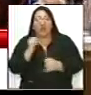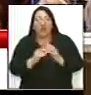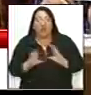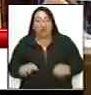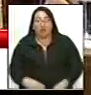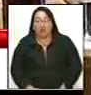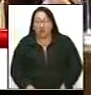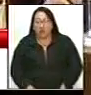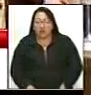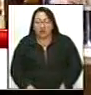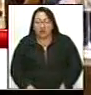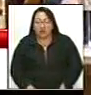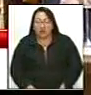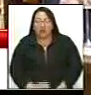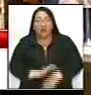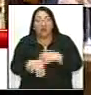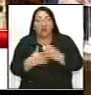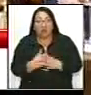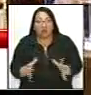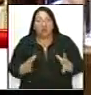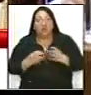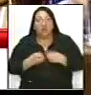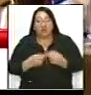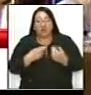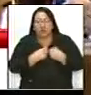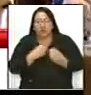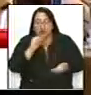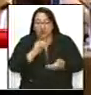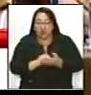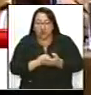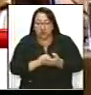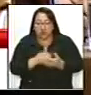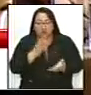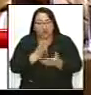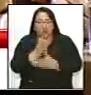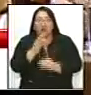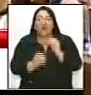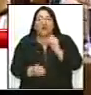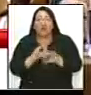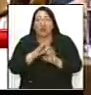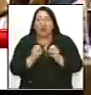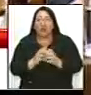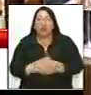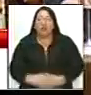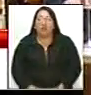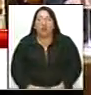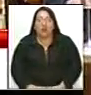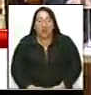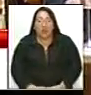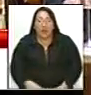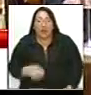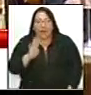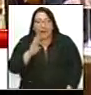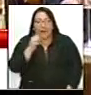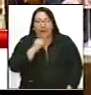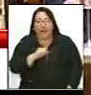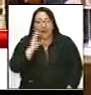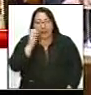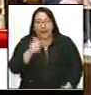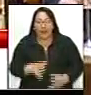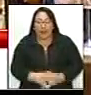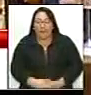que todos asumimos ese reto y le pusimos y se pusieron fechas incluido. Un 4 de diciembre, si no me